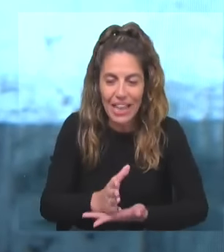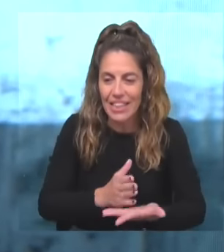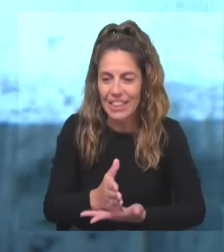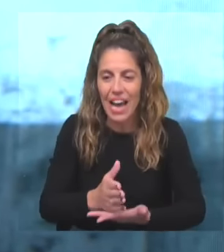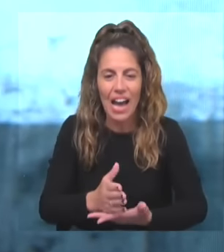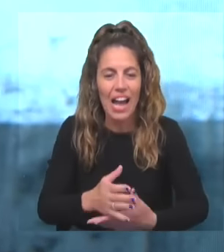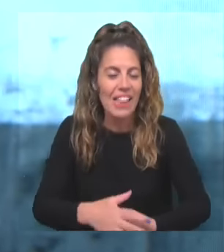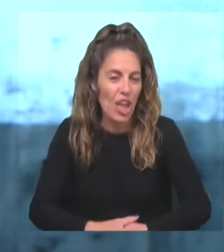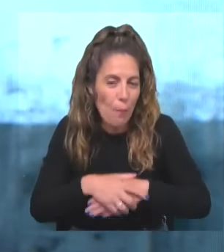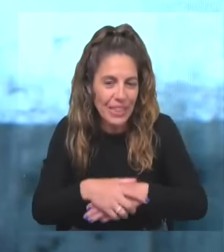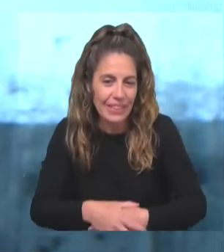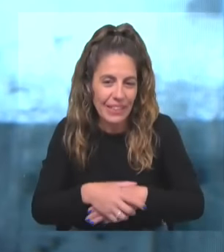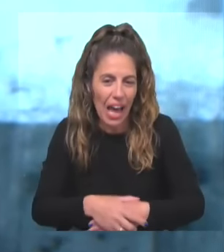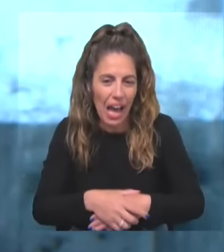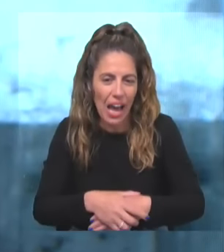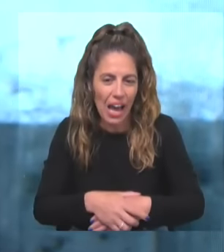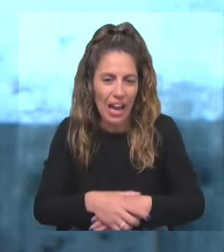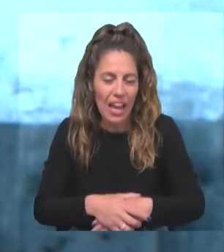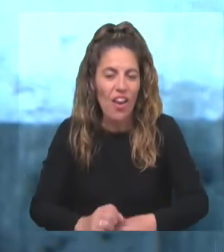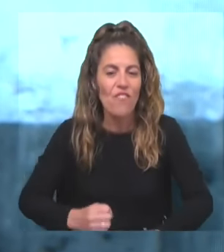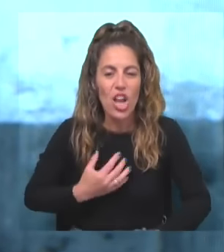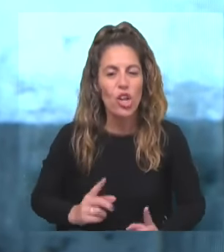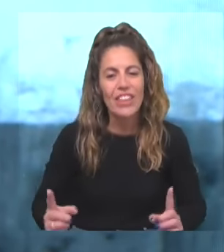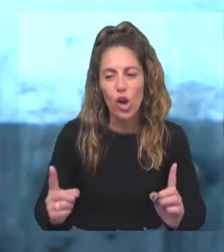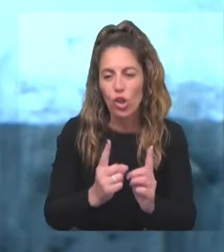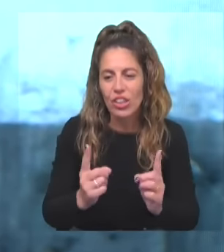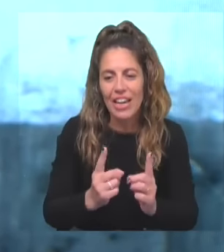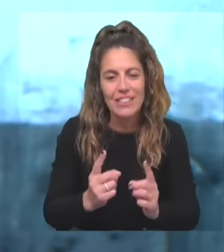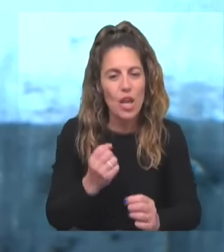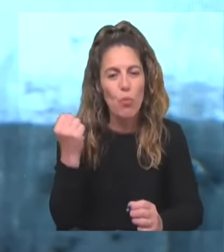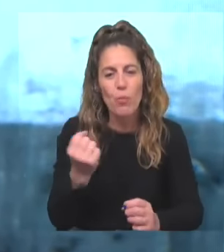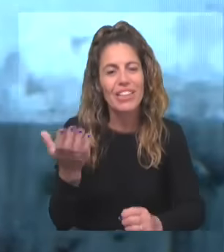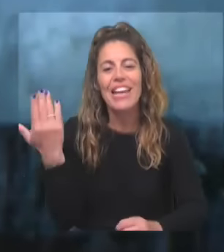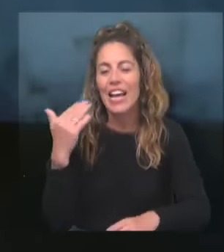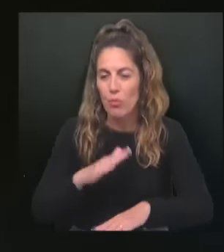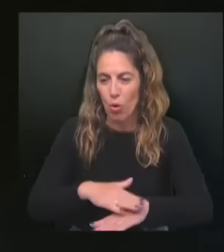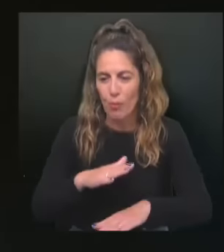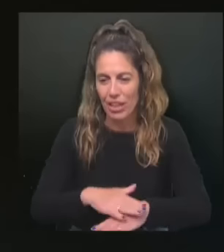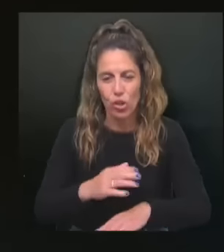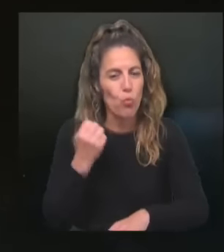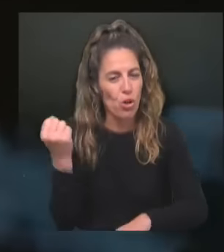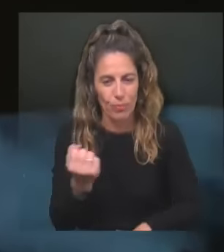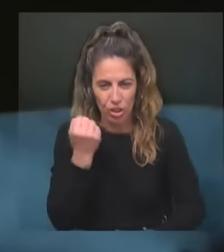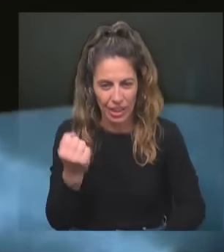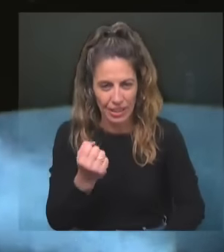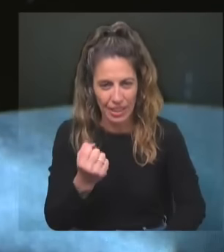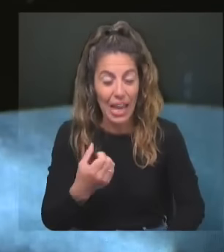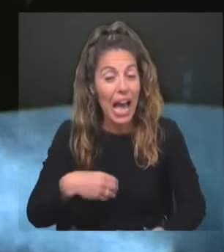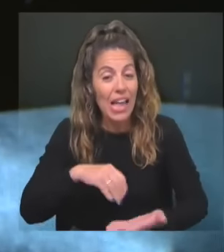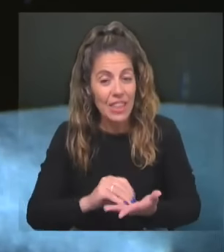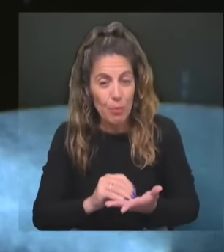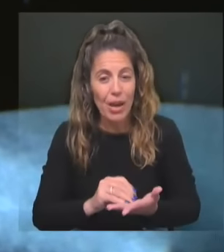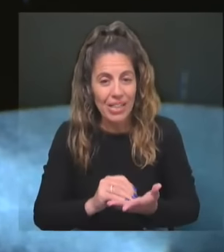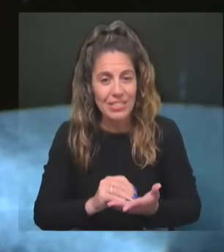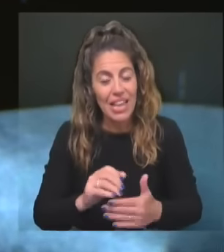de fraternidad, valores de encontrarse muy importante en aquella época, ¿no? Muy importante. Además, estaban